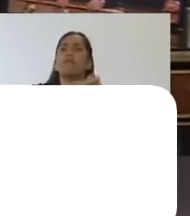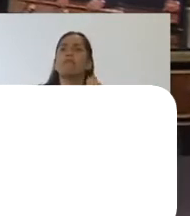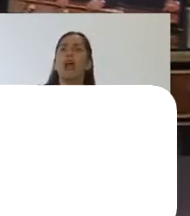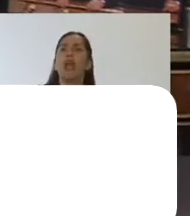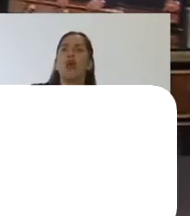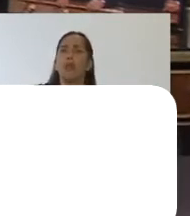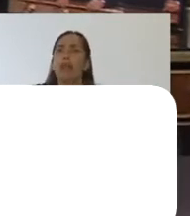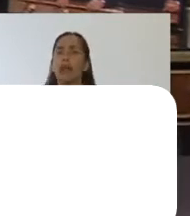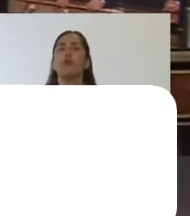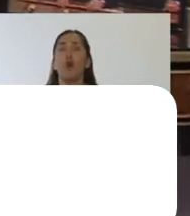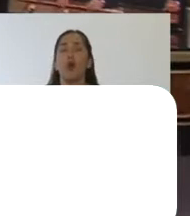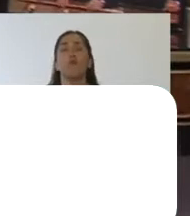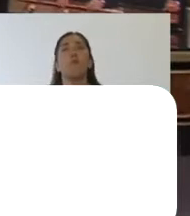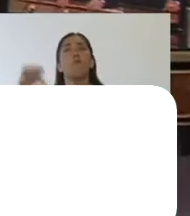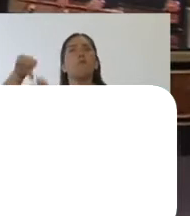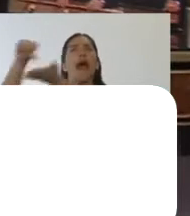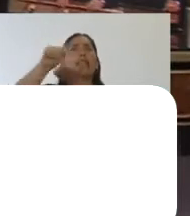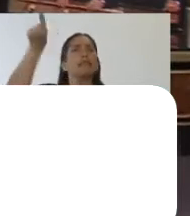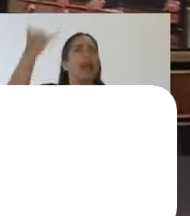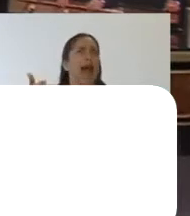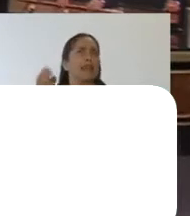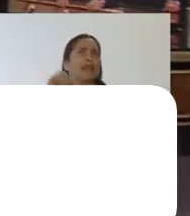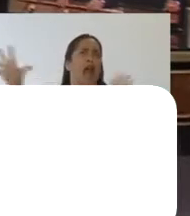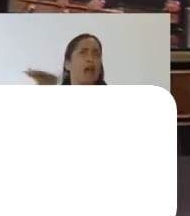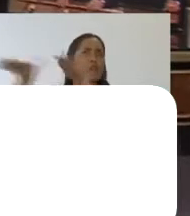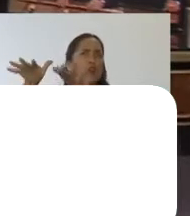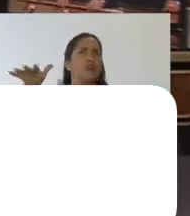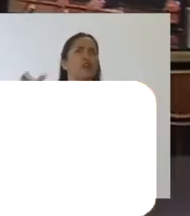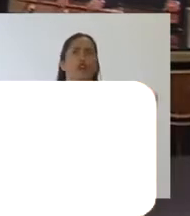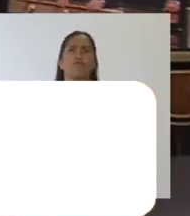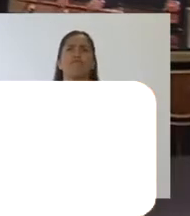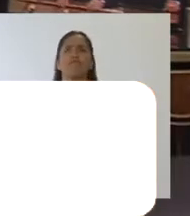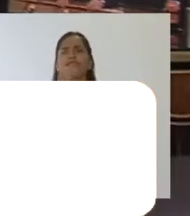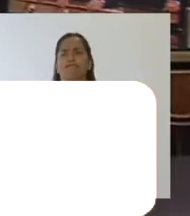de los países más afectados y de nuestros expertos y sociedades científicas.